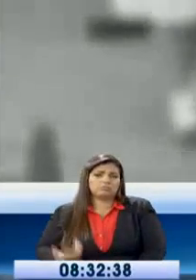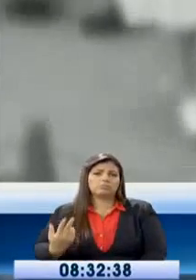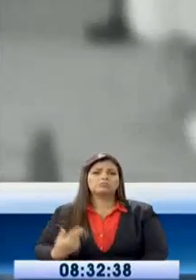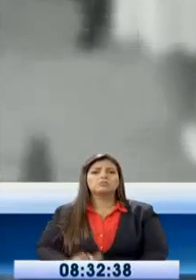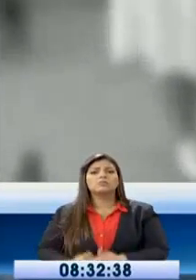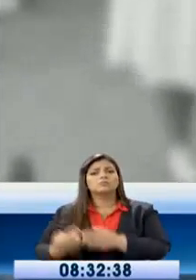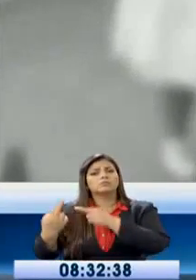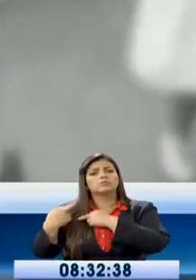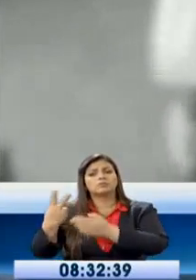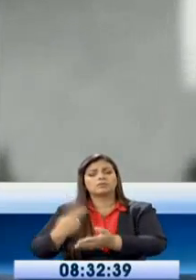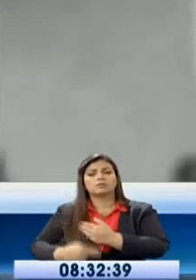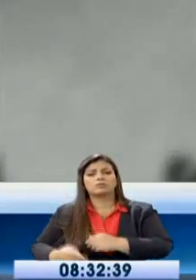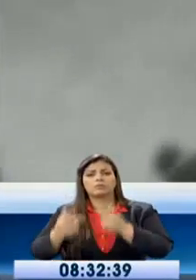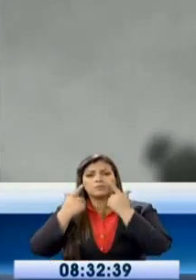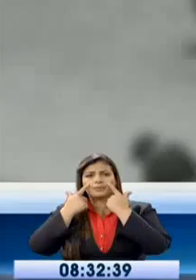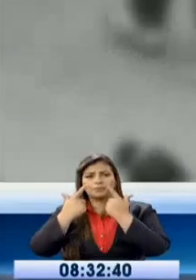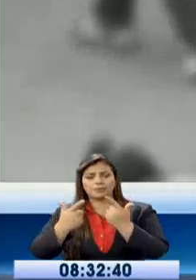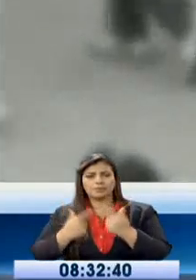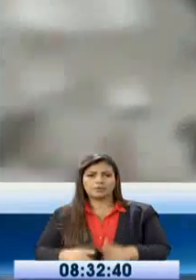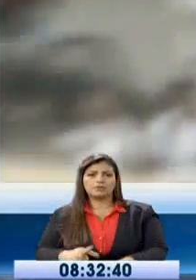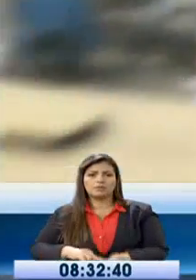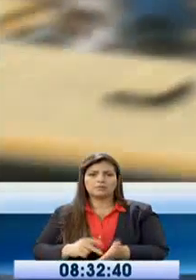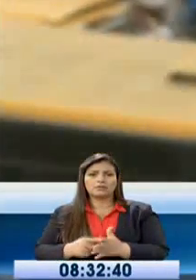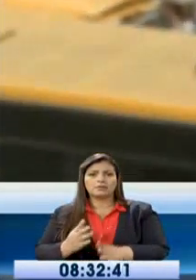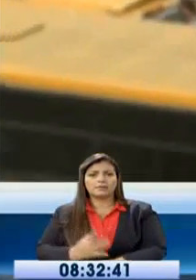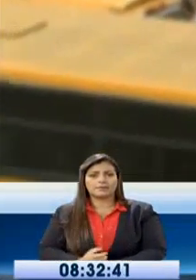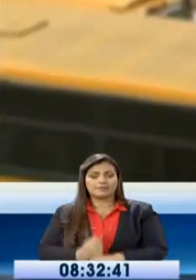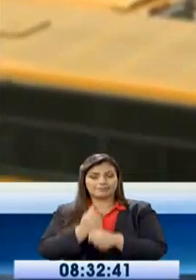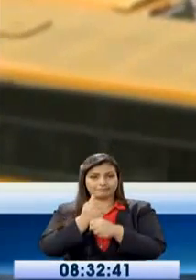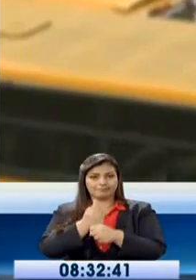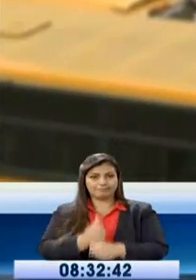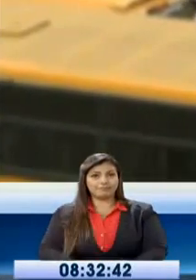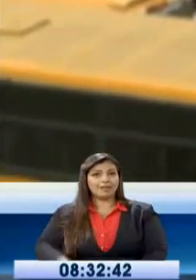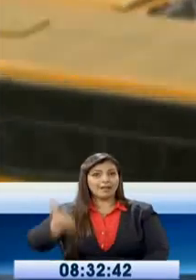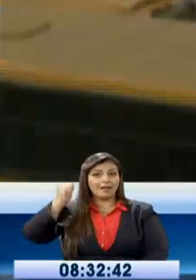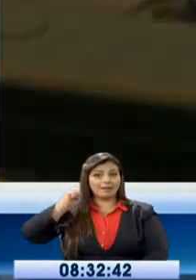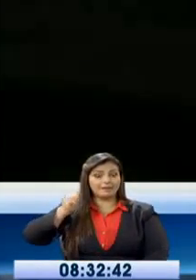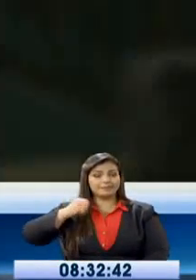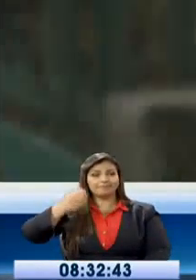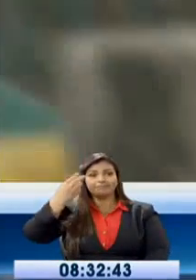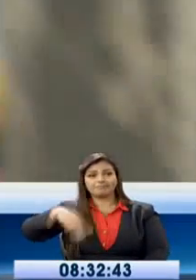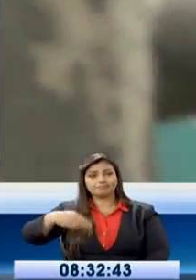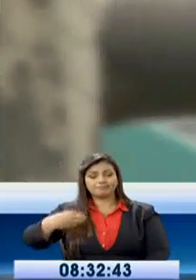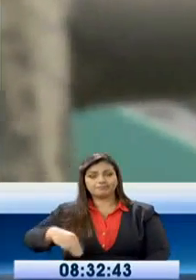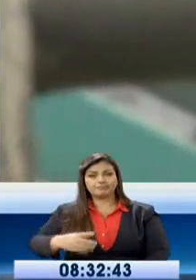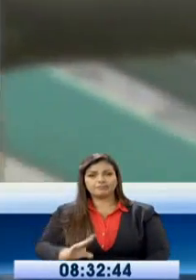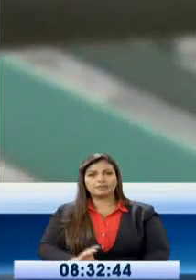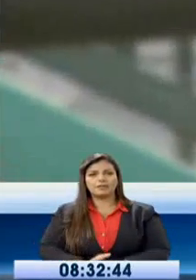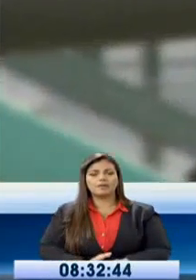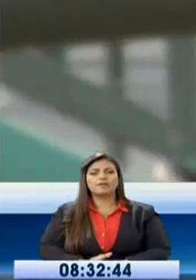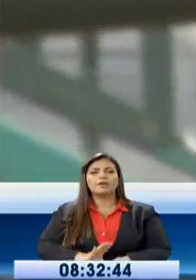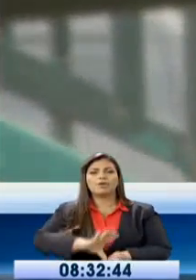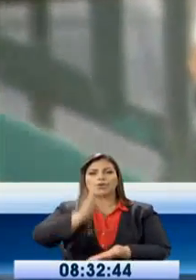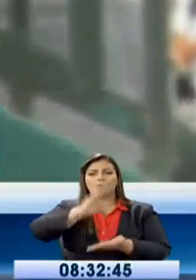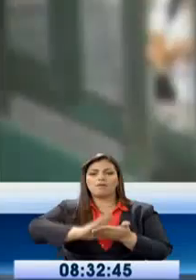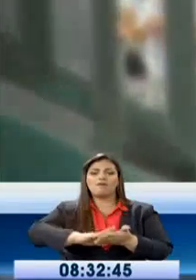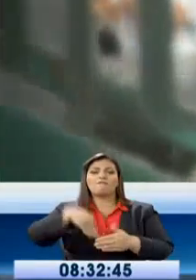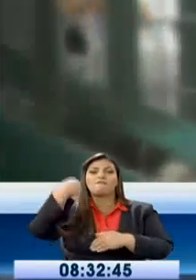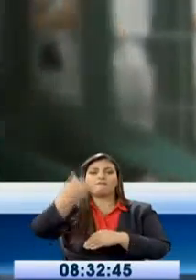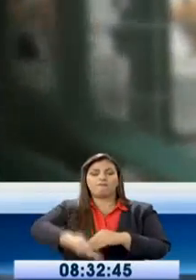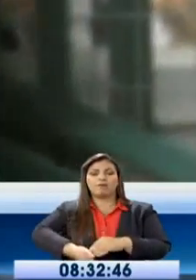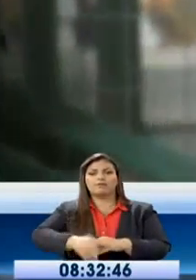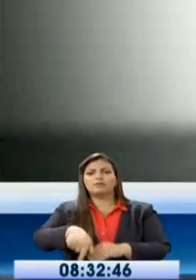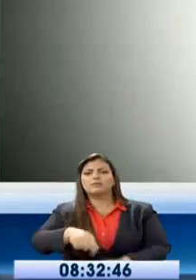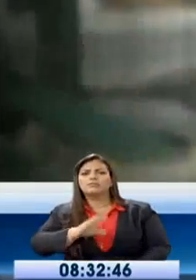Este miércoles había dos policías custodiando los exteriores del plantel. Hasta las 13 horas con 15